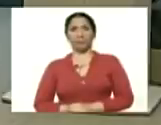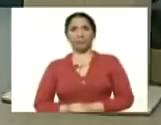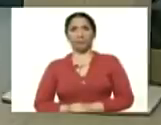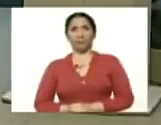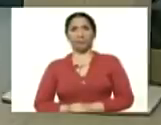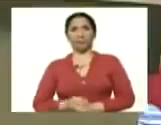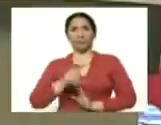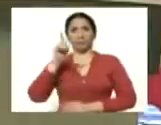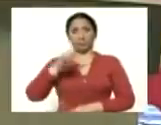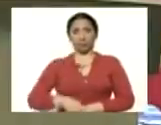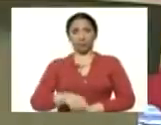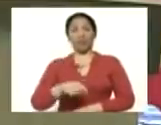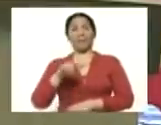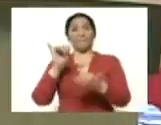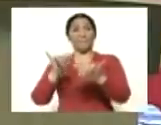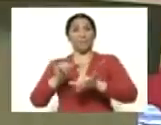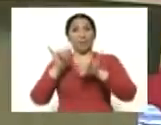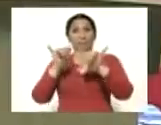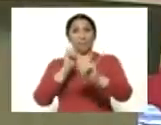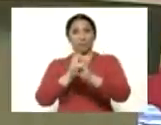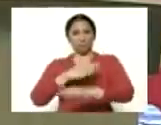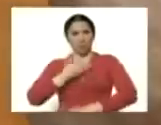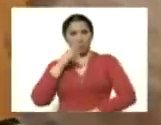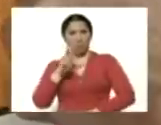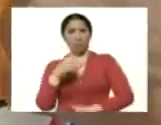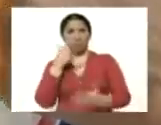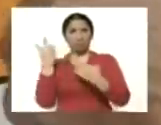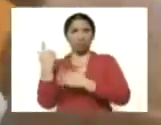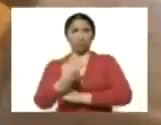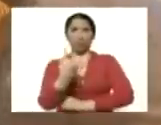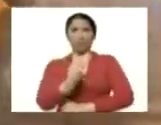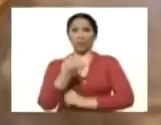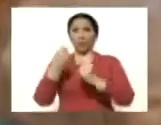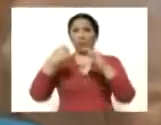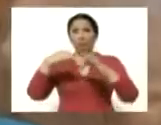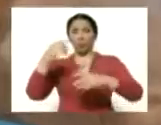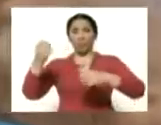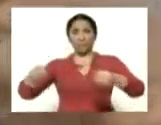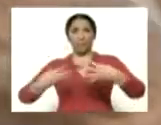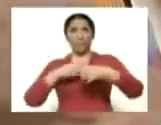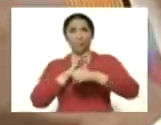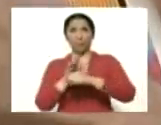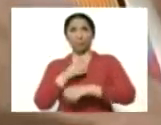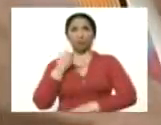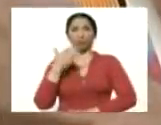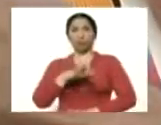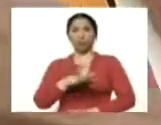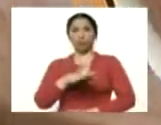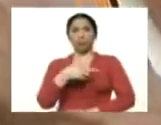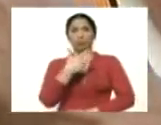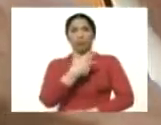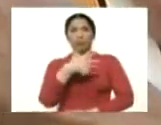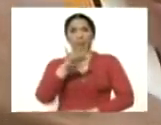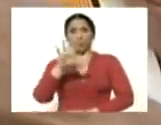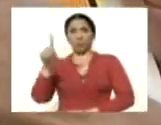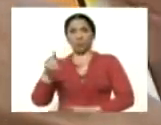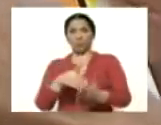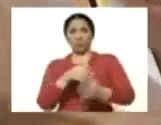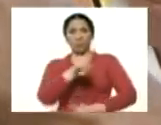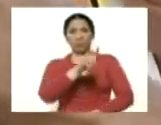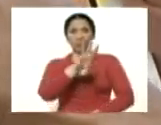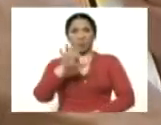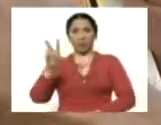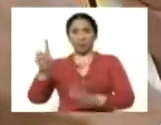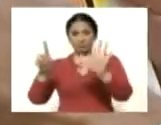También en la página de Johns Hopkins ustedes pueden ver no solamente el número de casos, sino el número de fallecidos en el planeta,